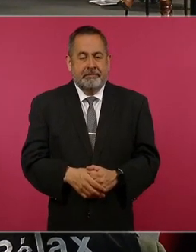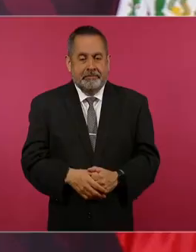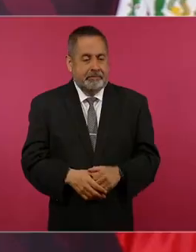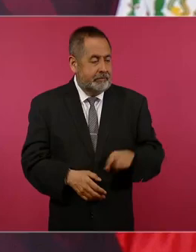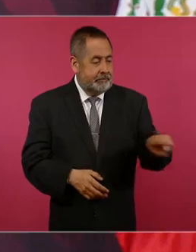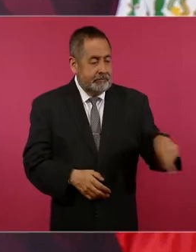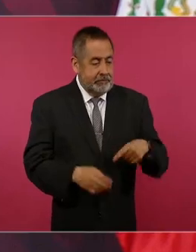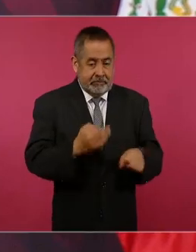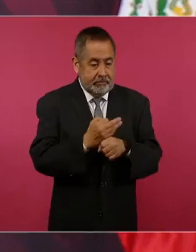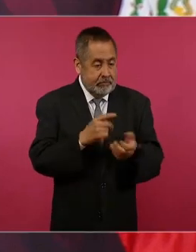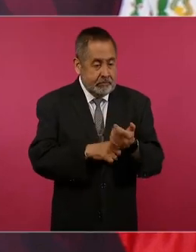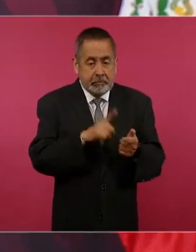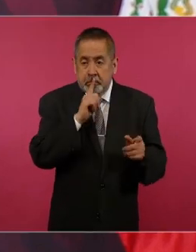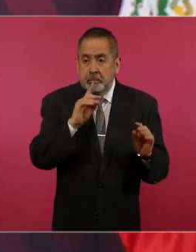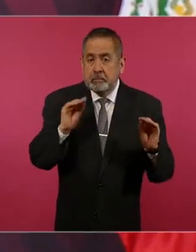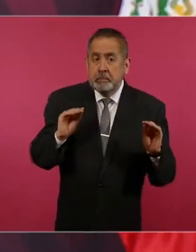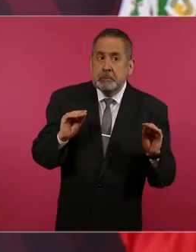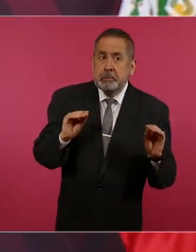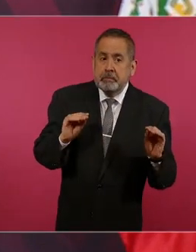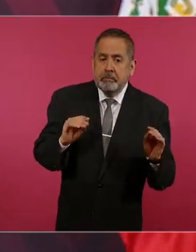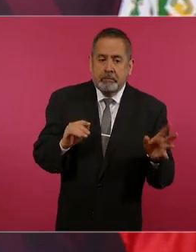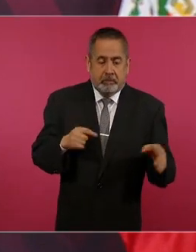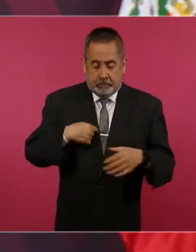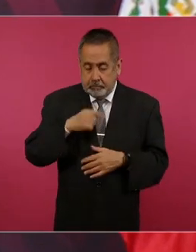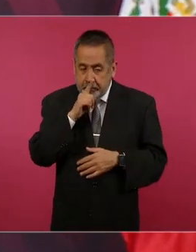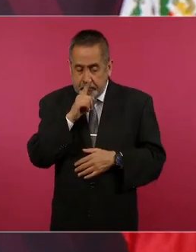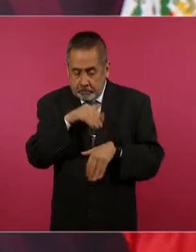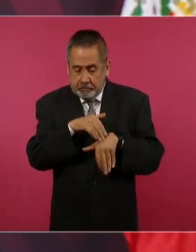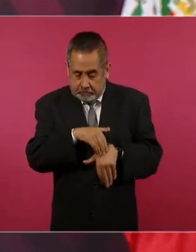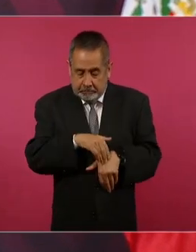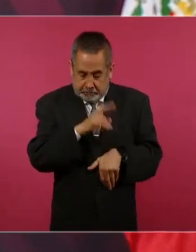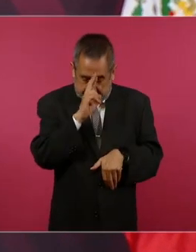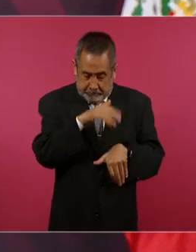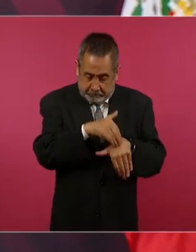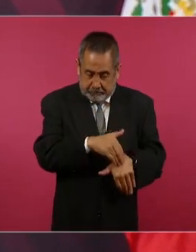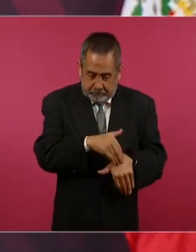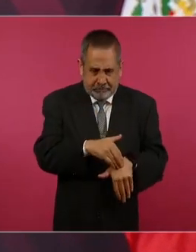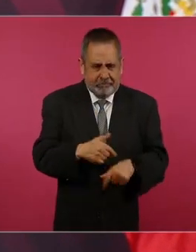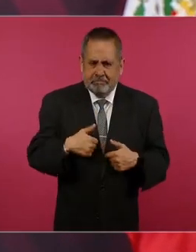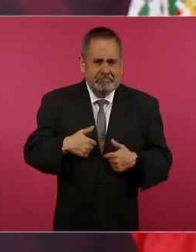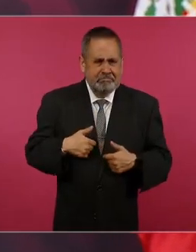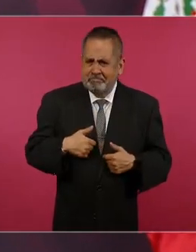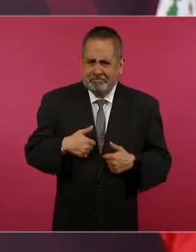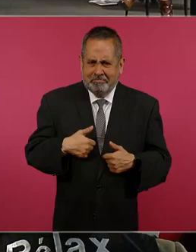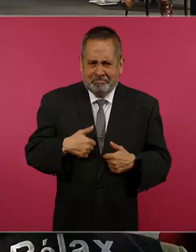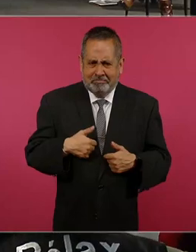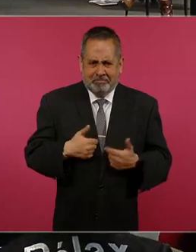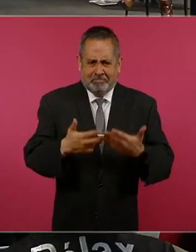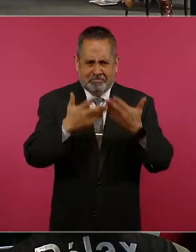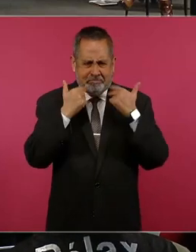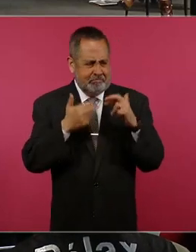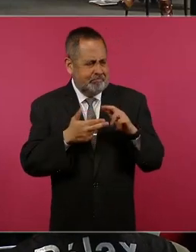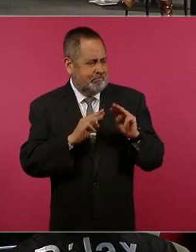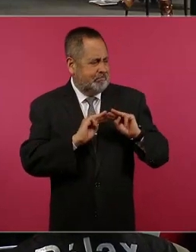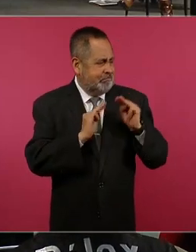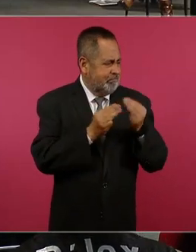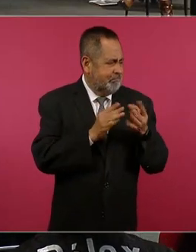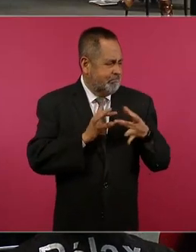sin hablar.